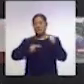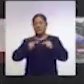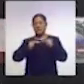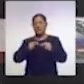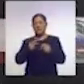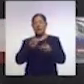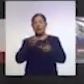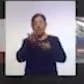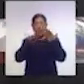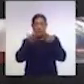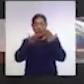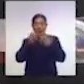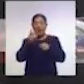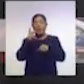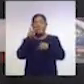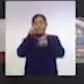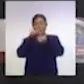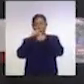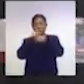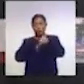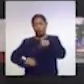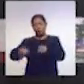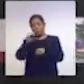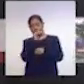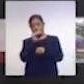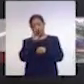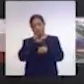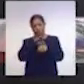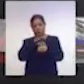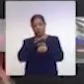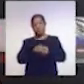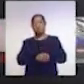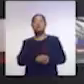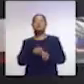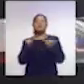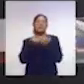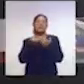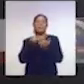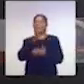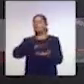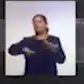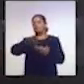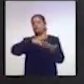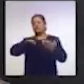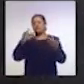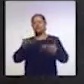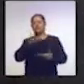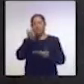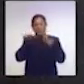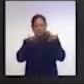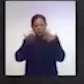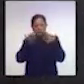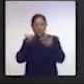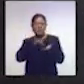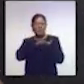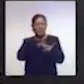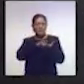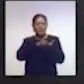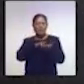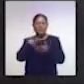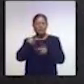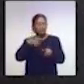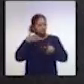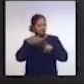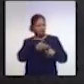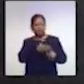y, adicionalmente, posibilita a los estudiantes disfrutar de un apoyo que de alguna manera les permite dedicarse de